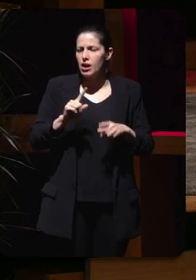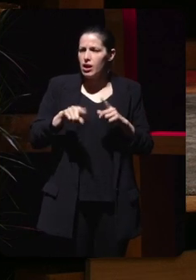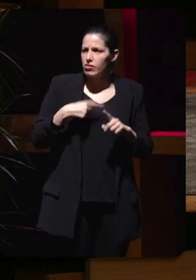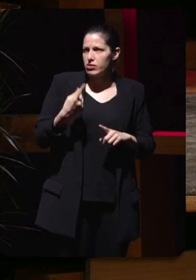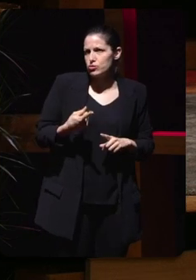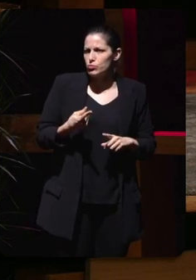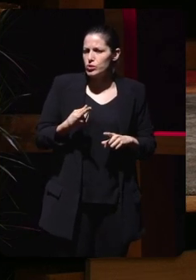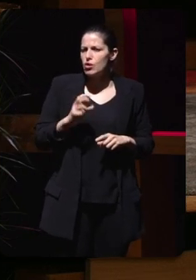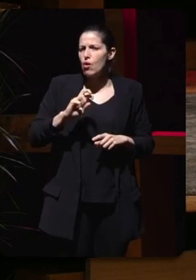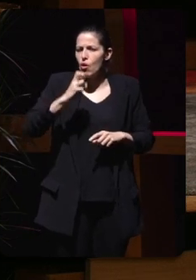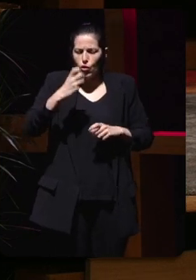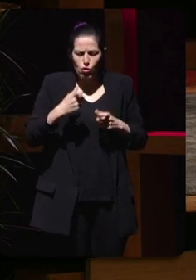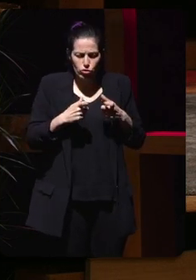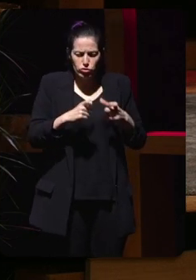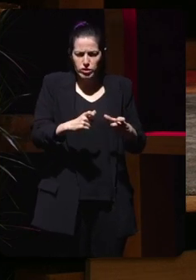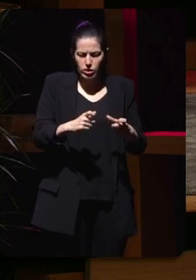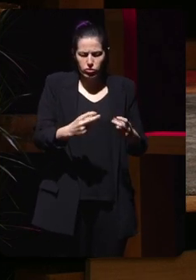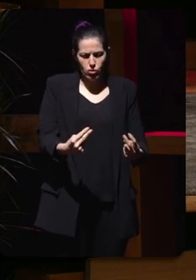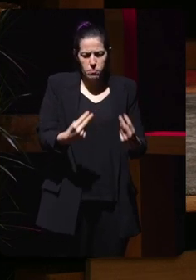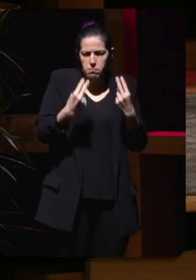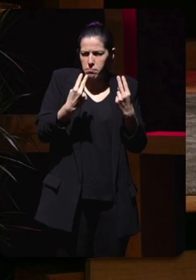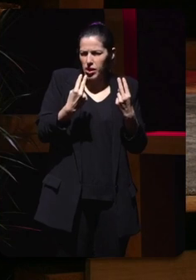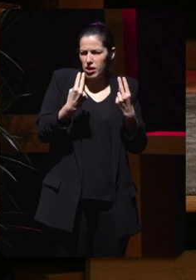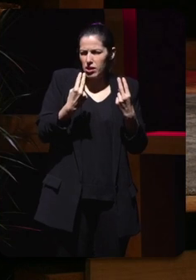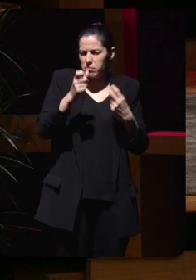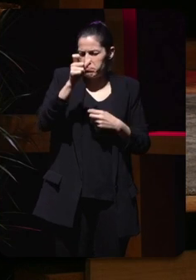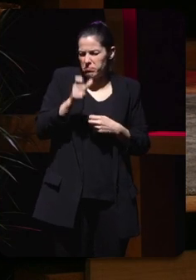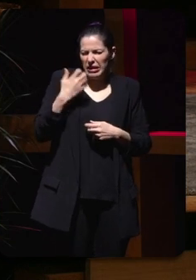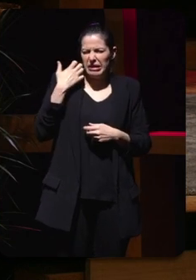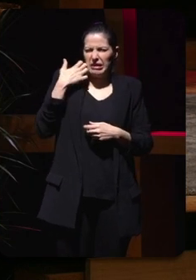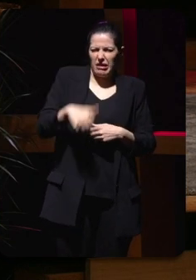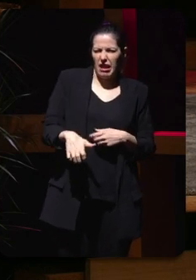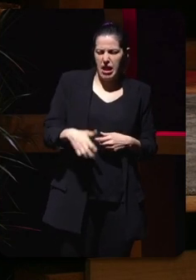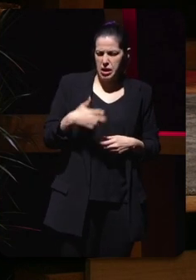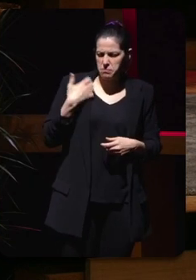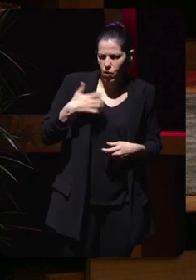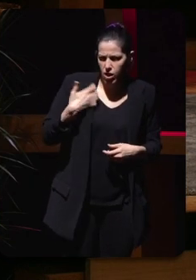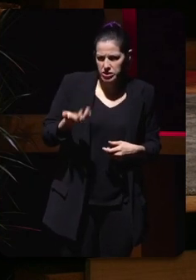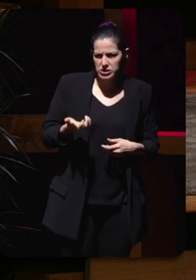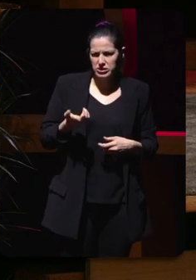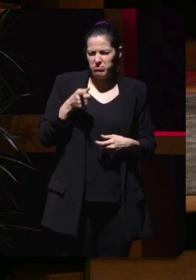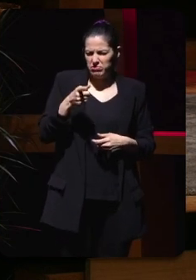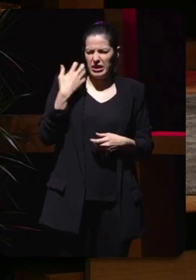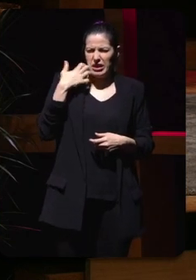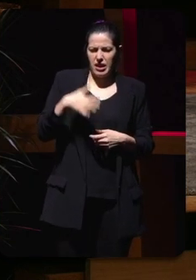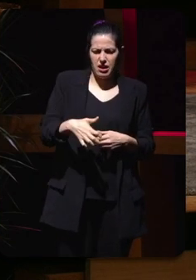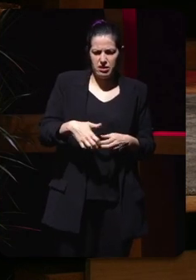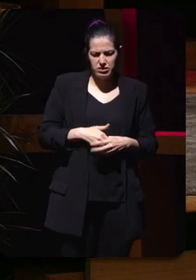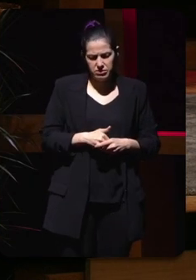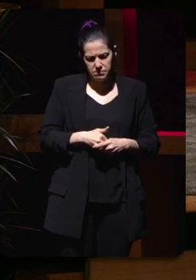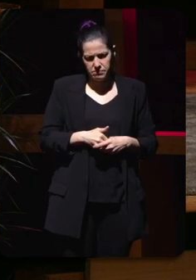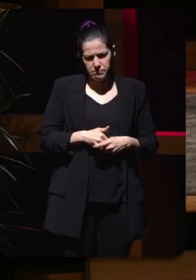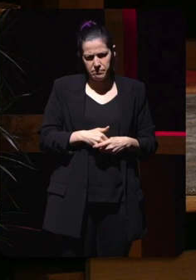había otro sector que nos veía como unas anomalías molestísimas, ¿no? Pero qué raras estas tipas, ¿no? Y eso,